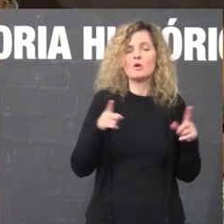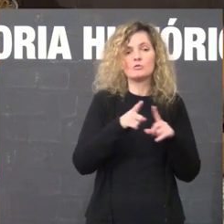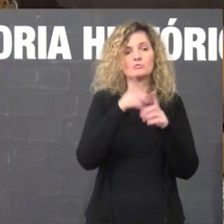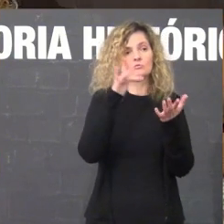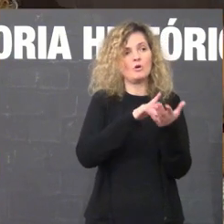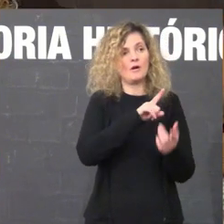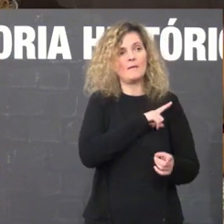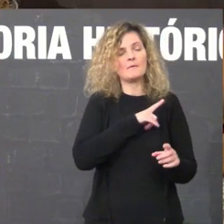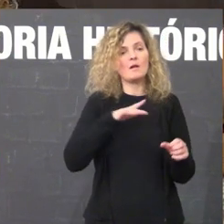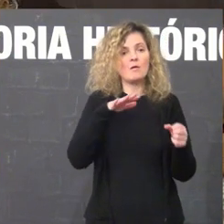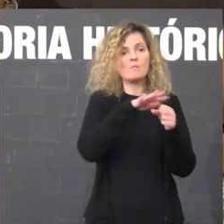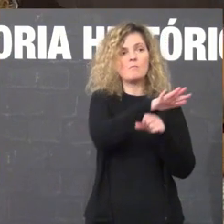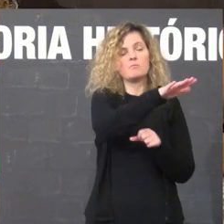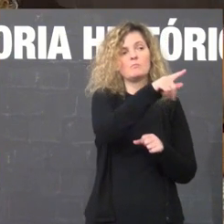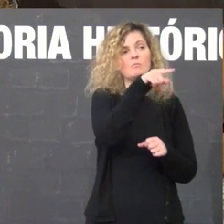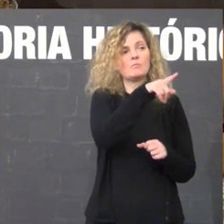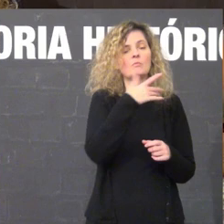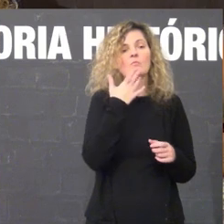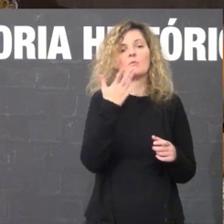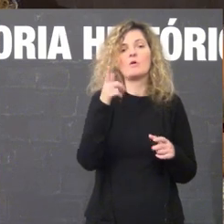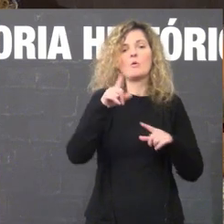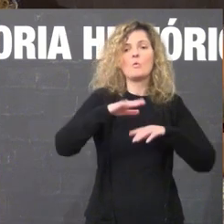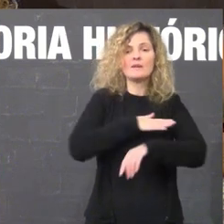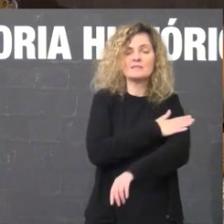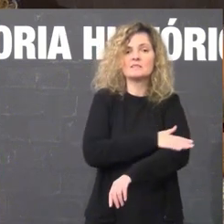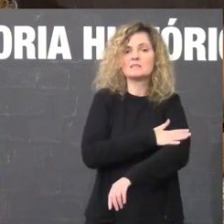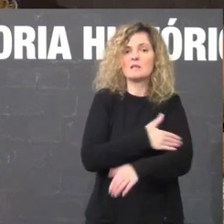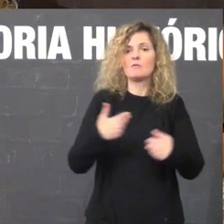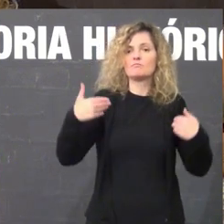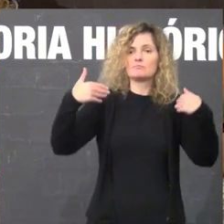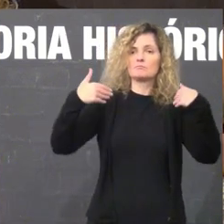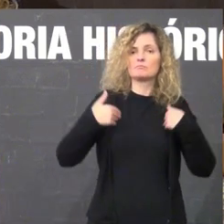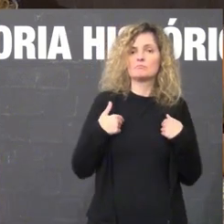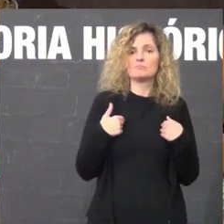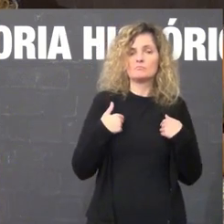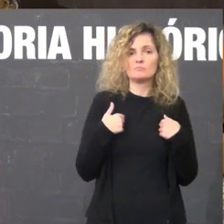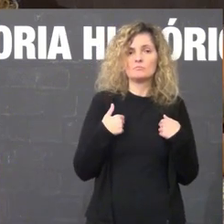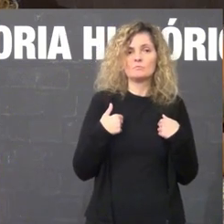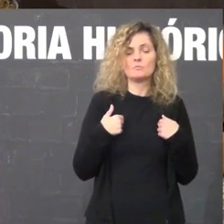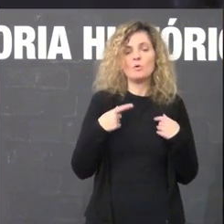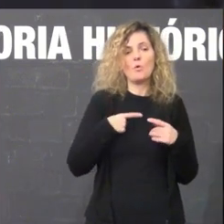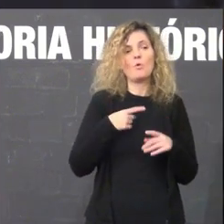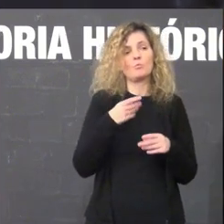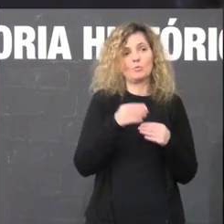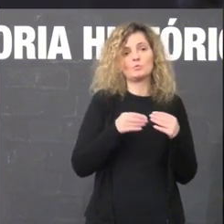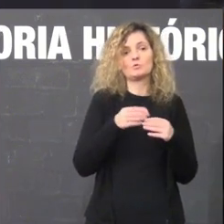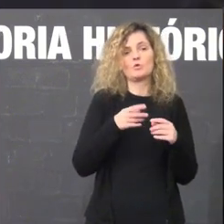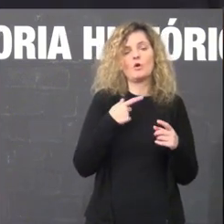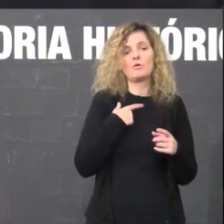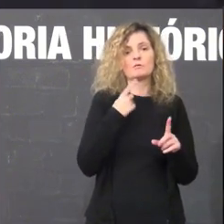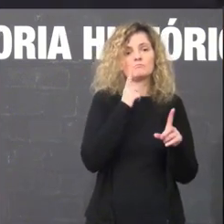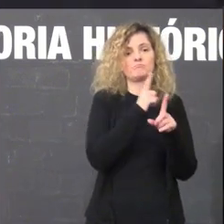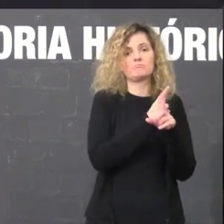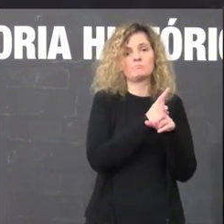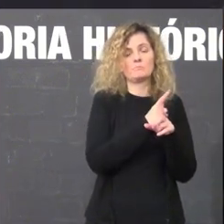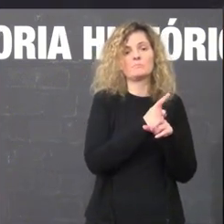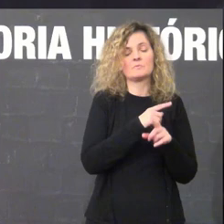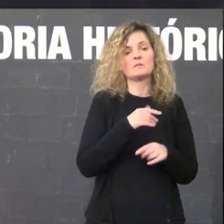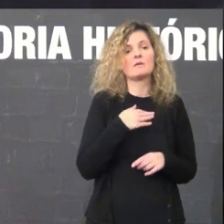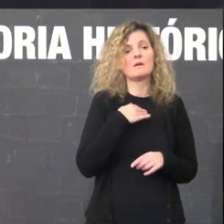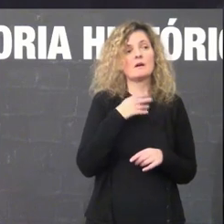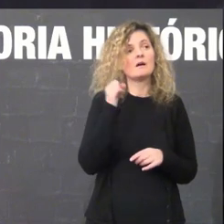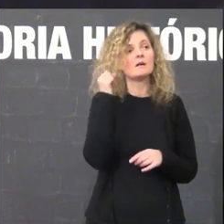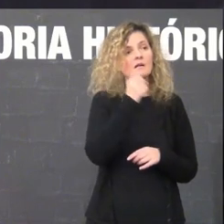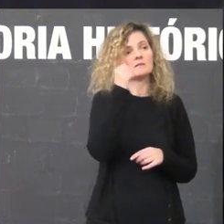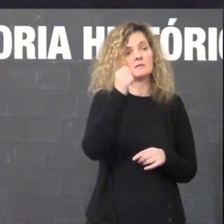golpe militar y un genocidio perpetrado por un estado que que usó el terrorismo contra toda esa gente y asesinó a